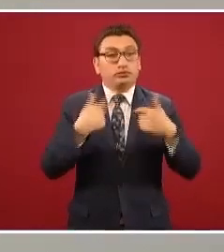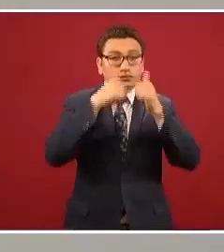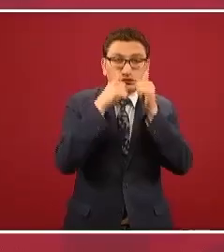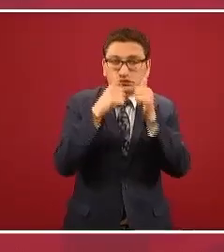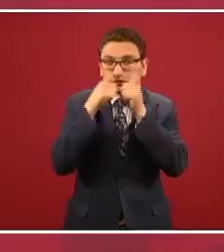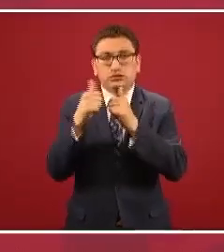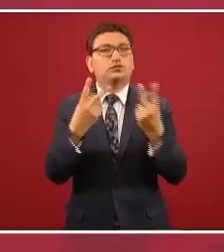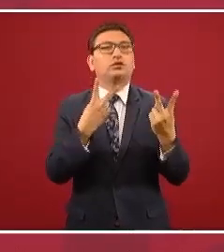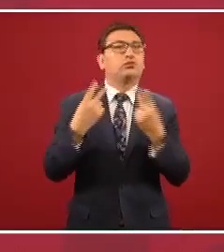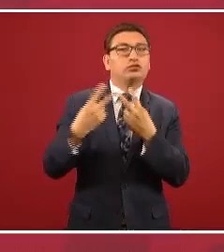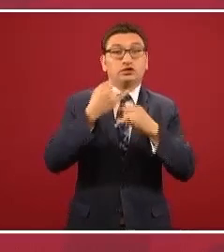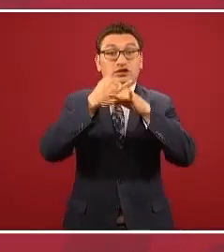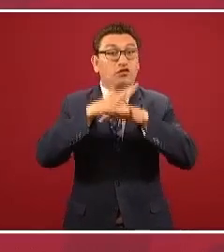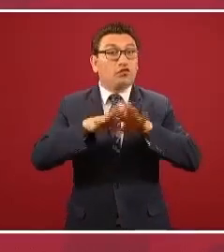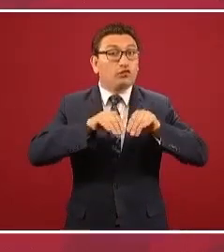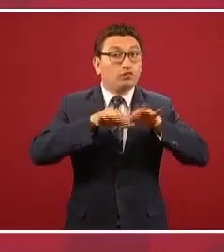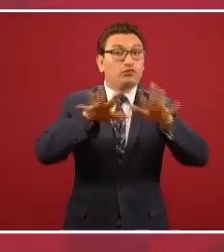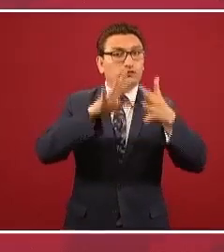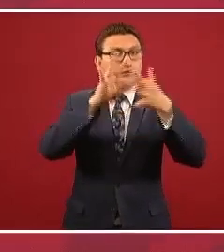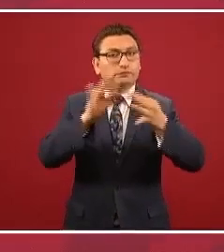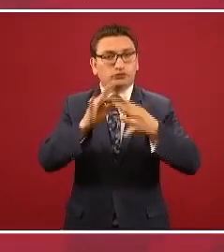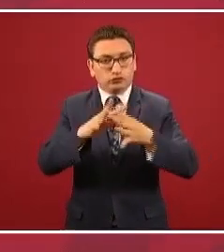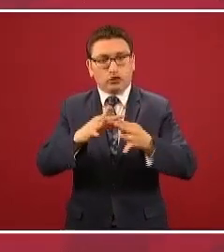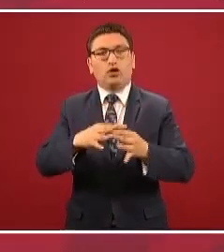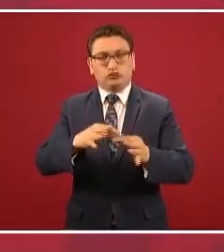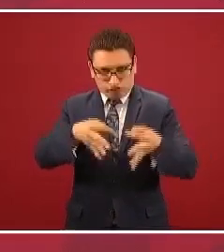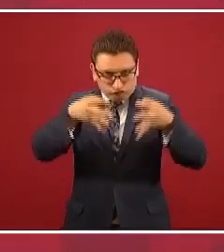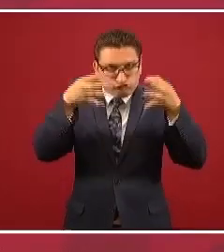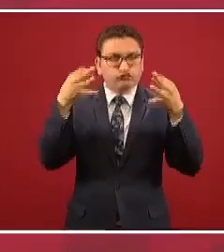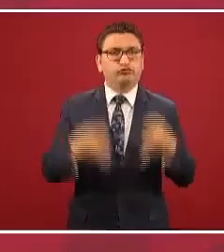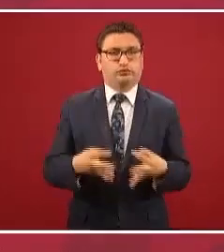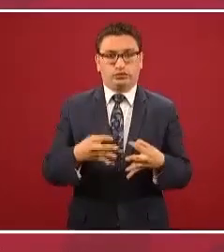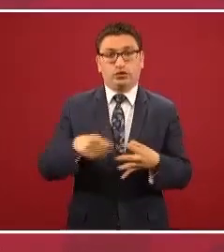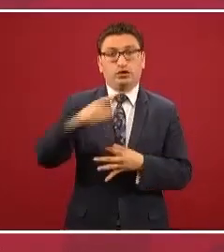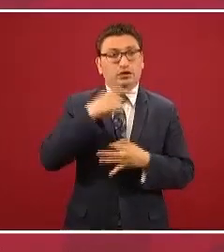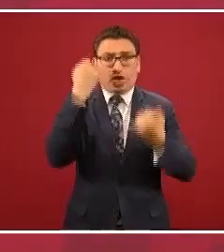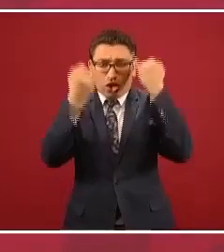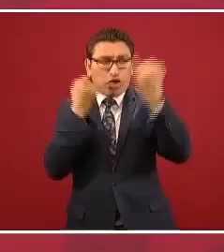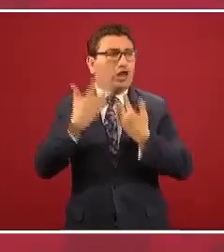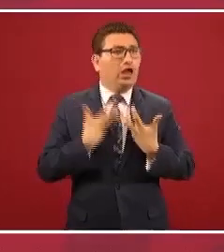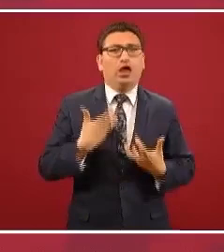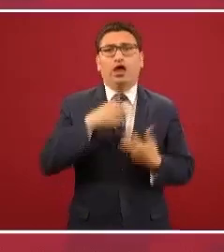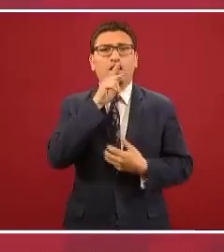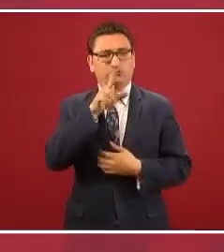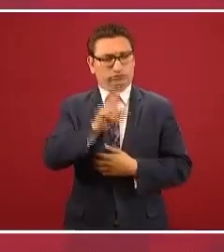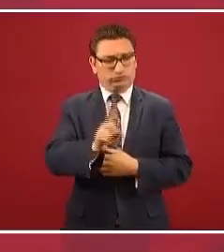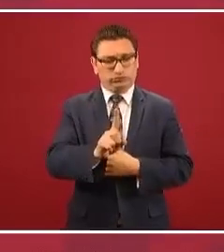atentas a la información técnica, no caer en pánico, no caer en distorsiones. Ahora, ¿cuál es la